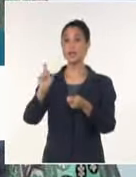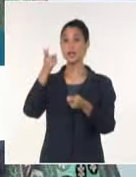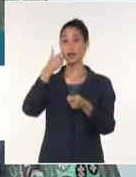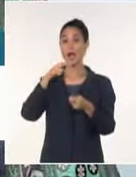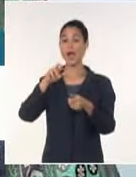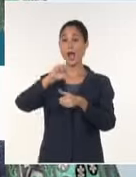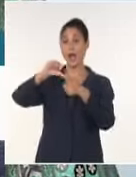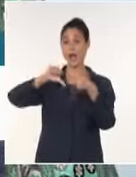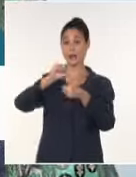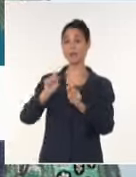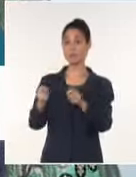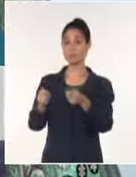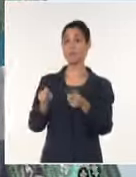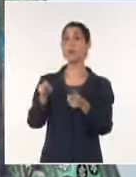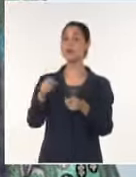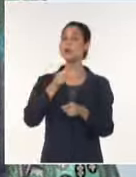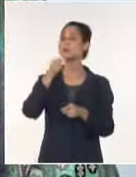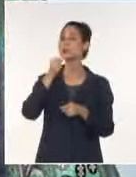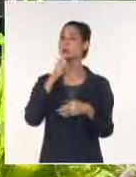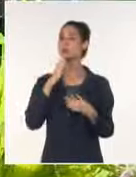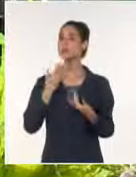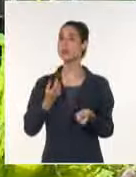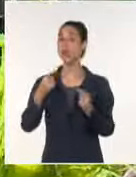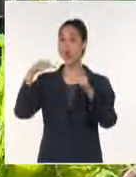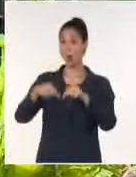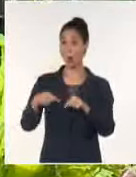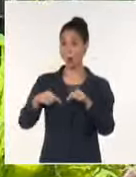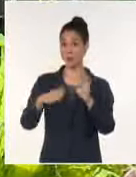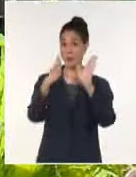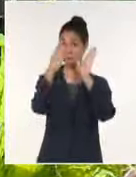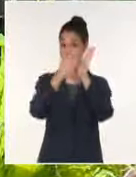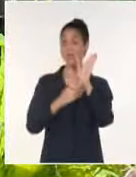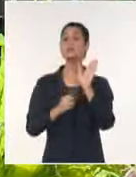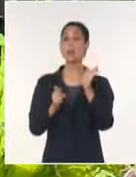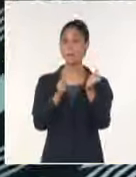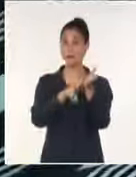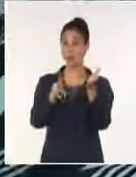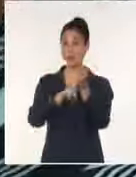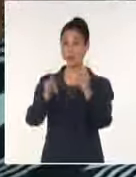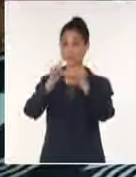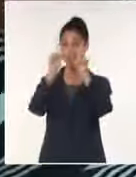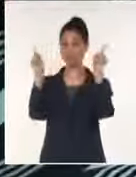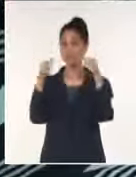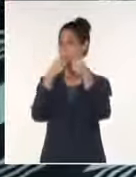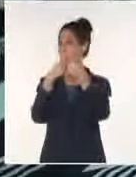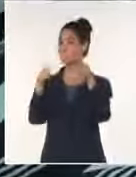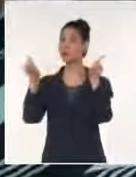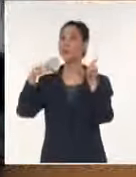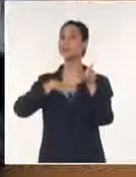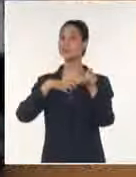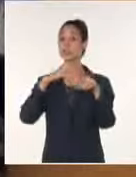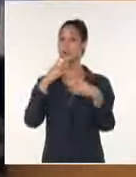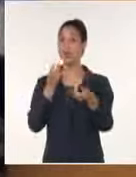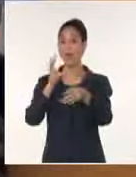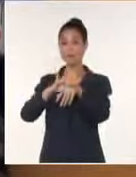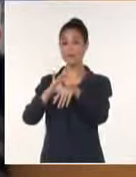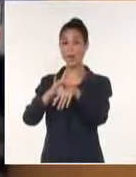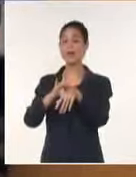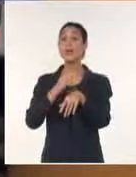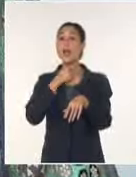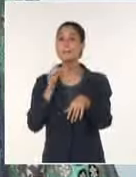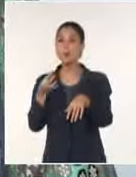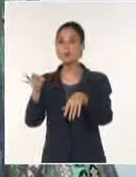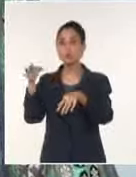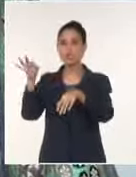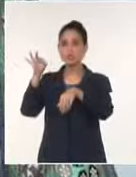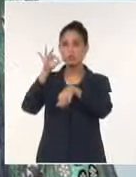Carilda Peña García, señaló que hoy todas las provincias presentan casos de dengue y del virus de la fiebre del